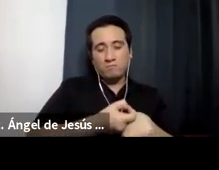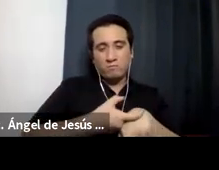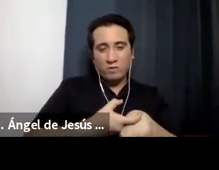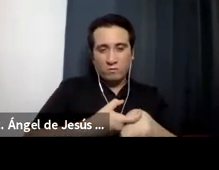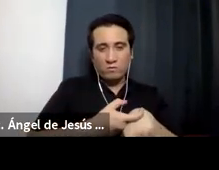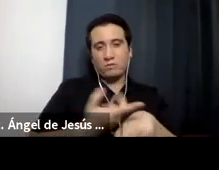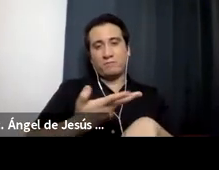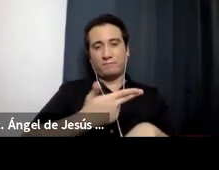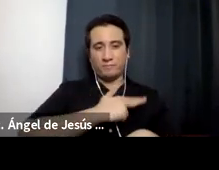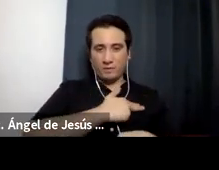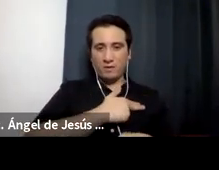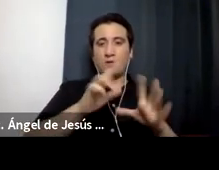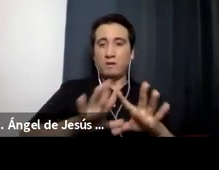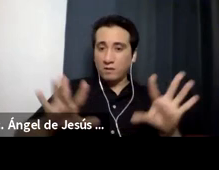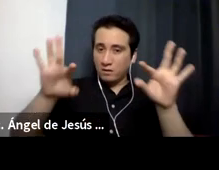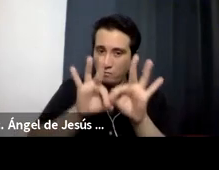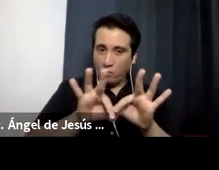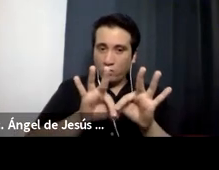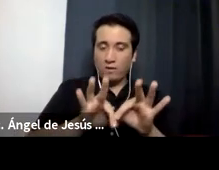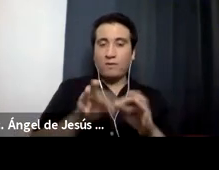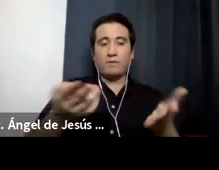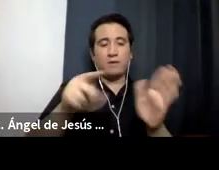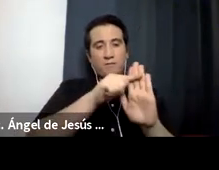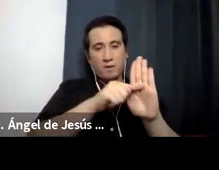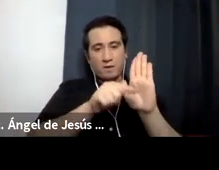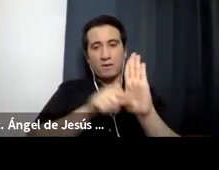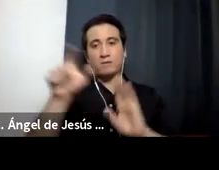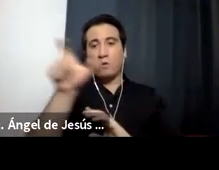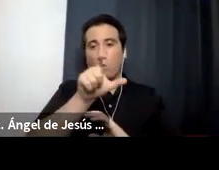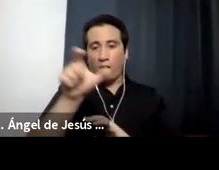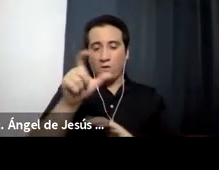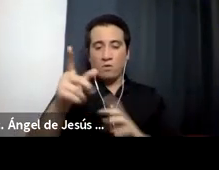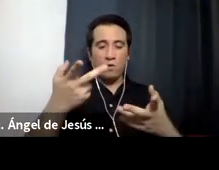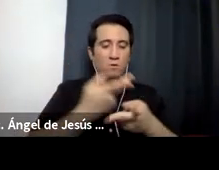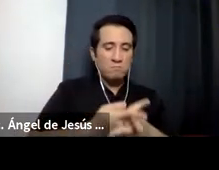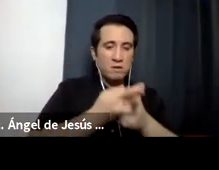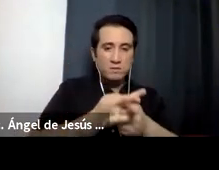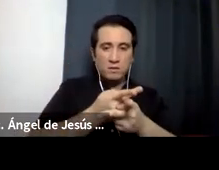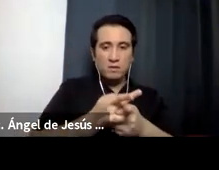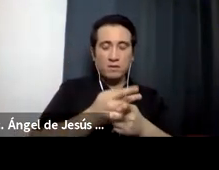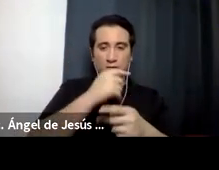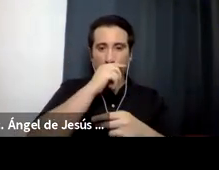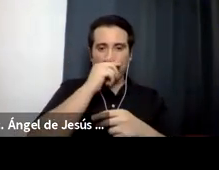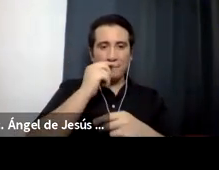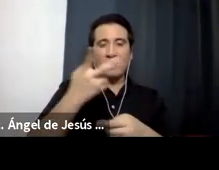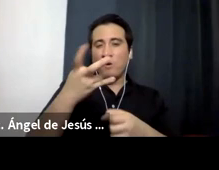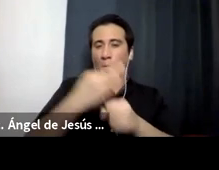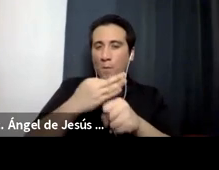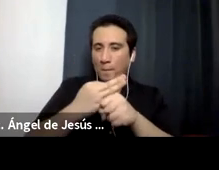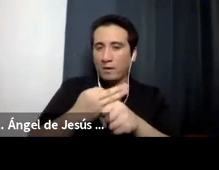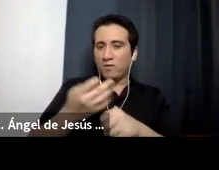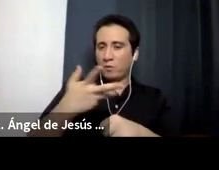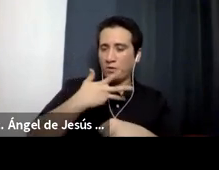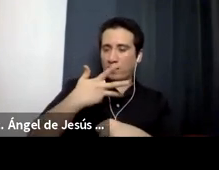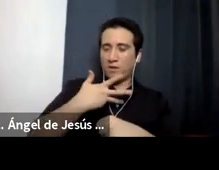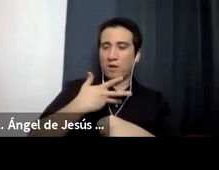muy importante que se tomen medidas preventivas cuando los pacientes se encuentran en ese momento entre el que tienen